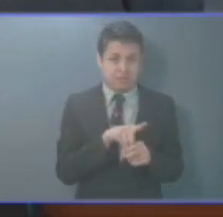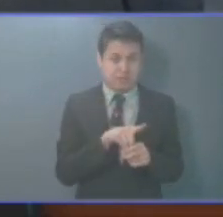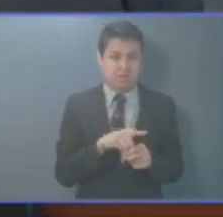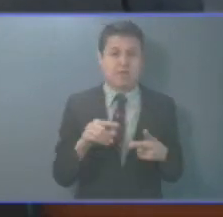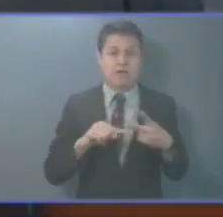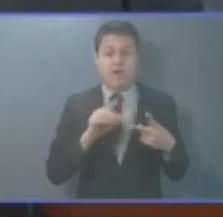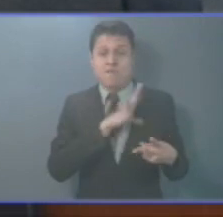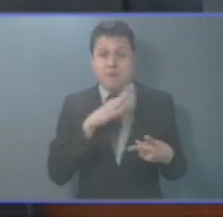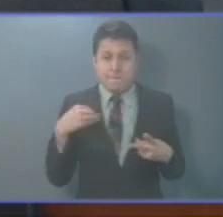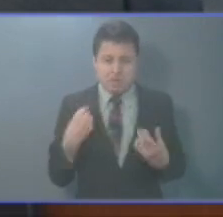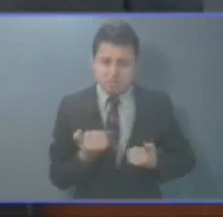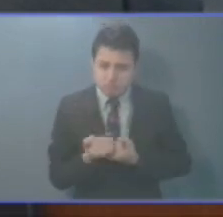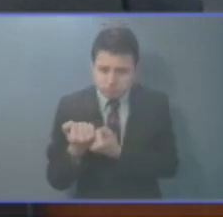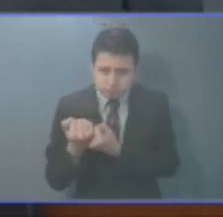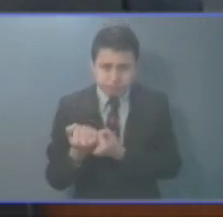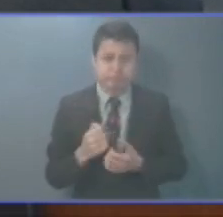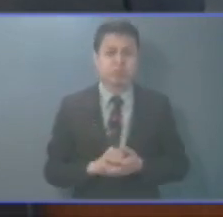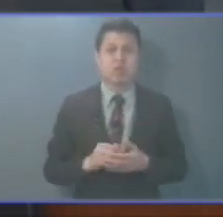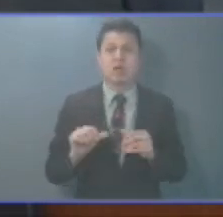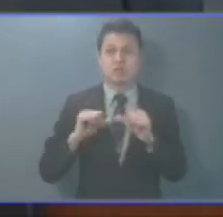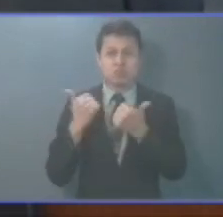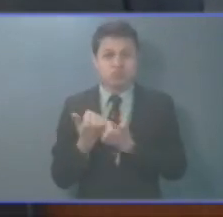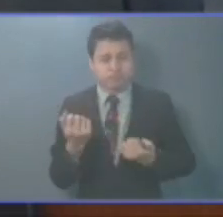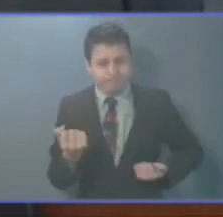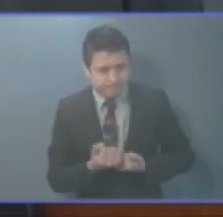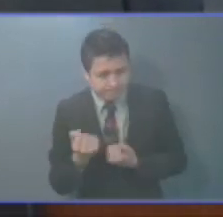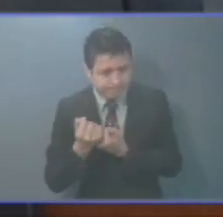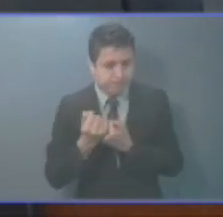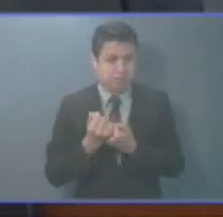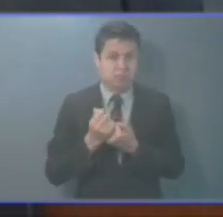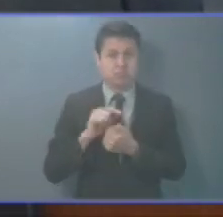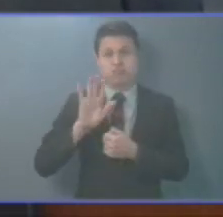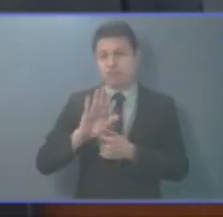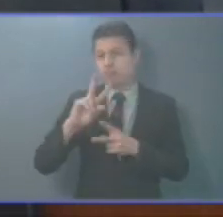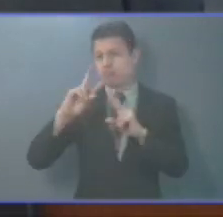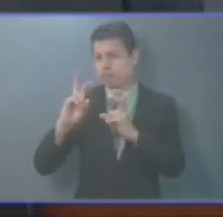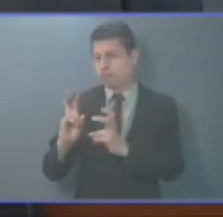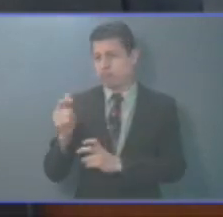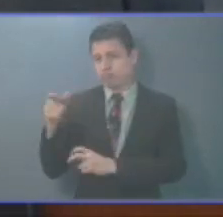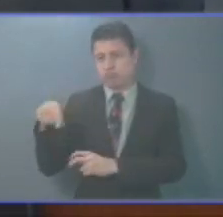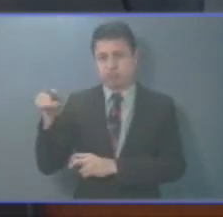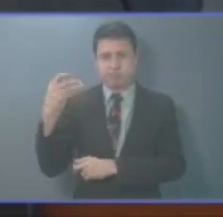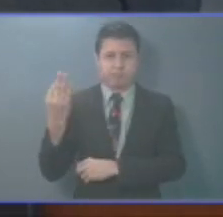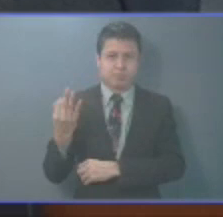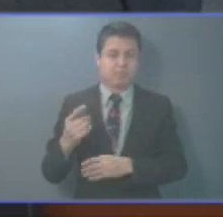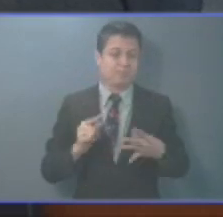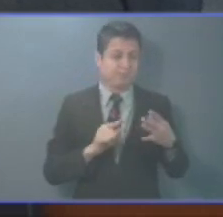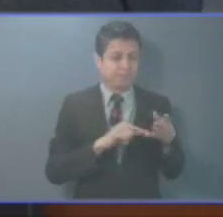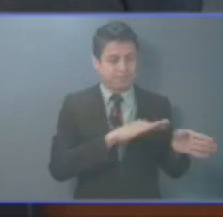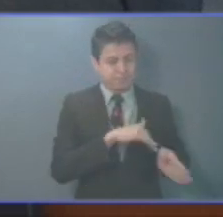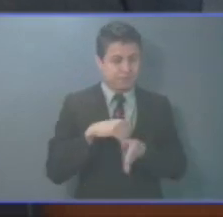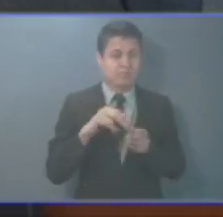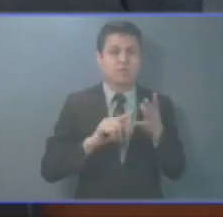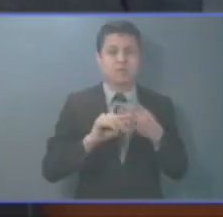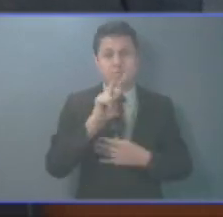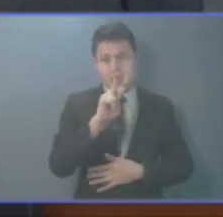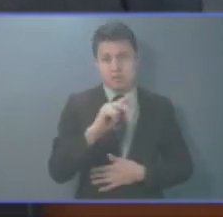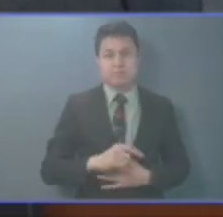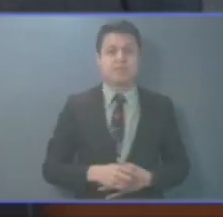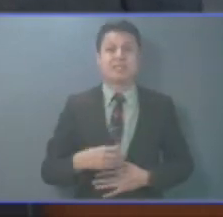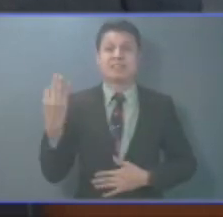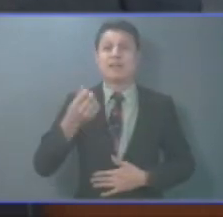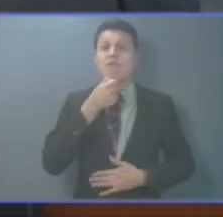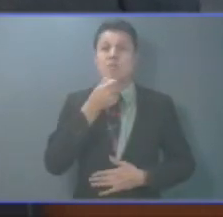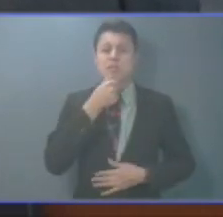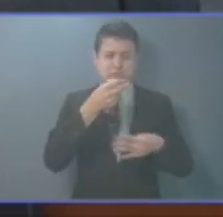sus familias, sus organizaciones en las áreas requeridas. K. Llevar un registro